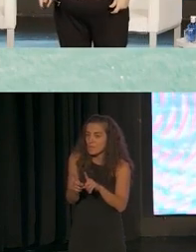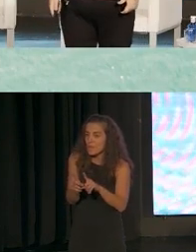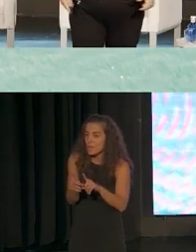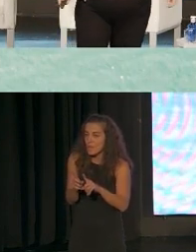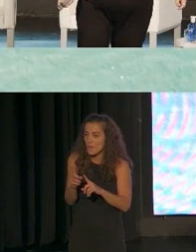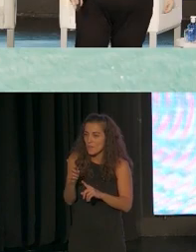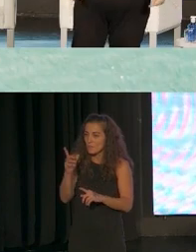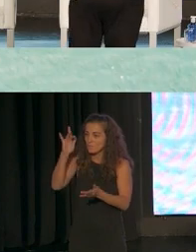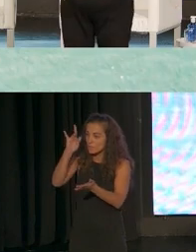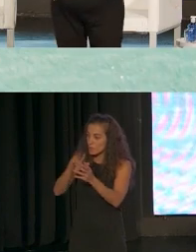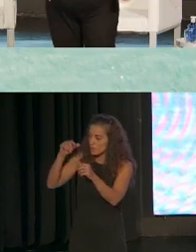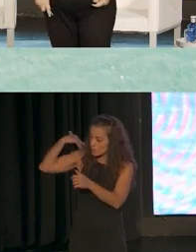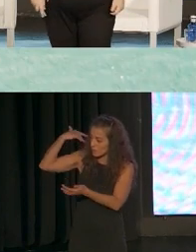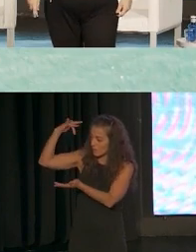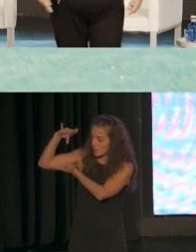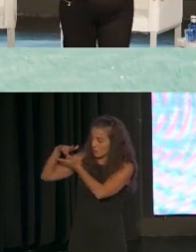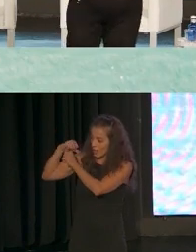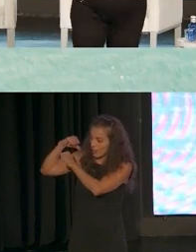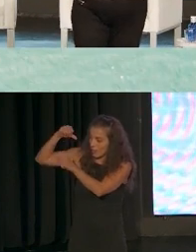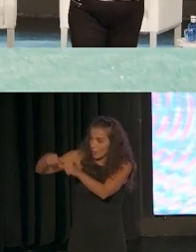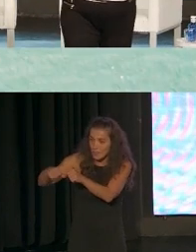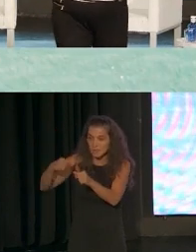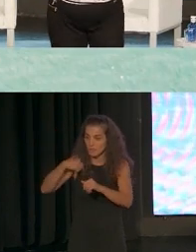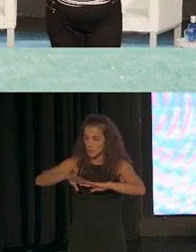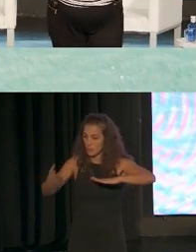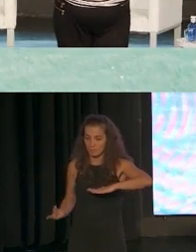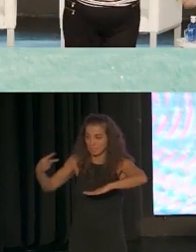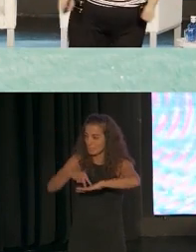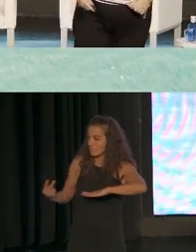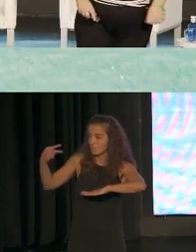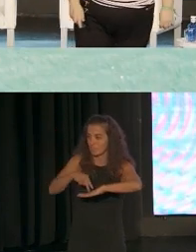ese momento pues no he dejado de subirme a un